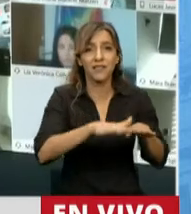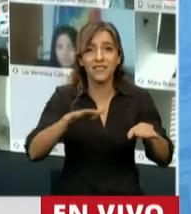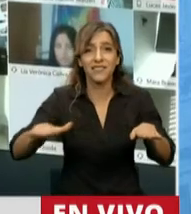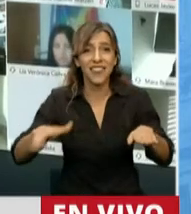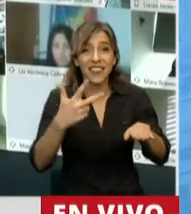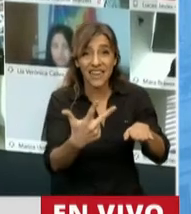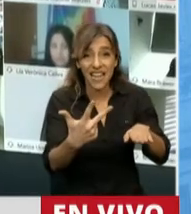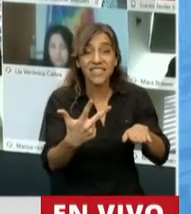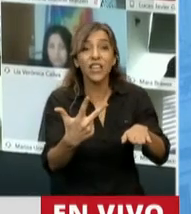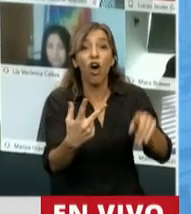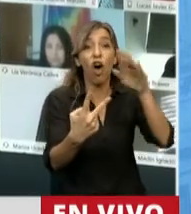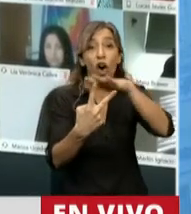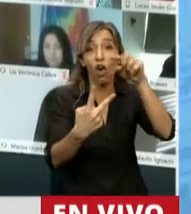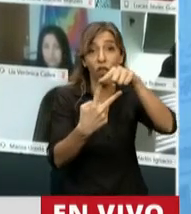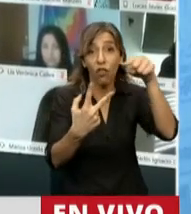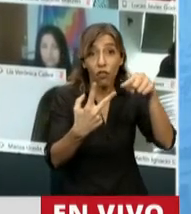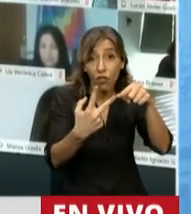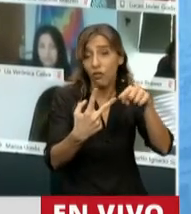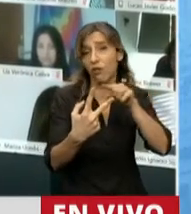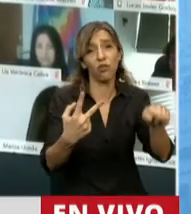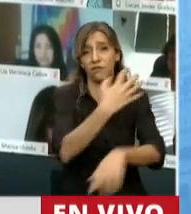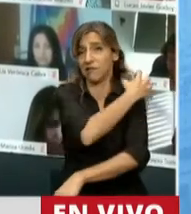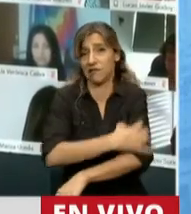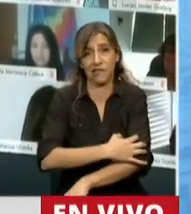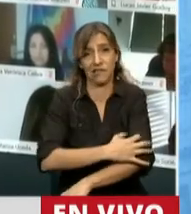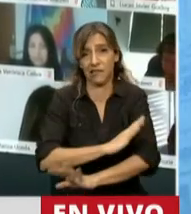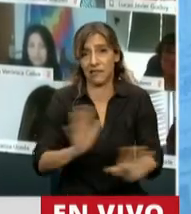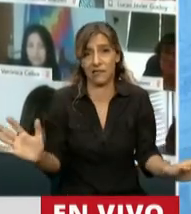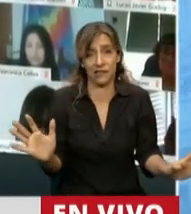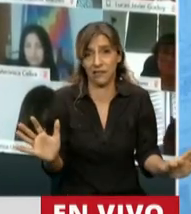tres chicos inmersos en la pobreza.